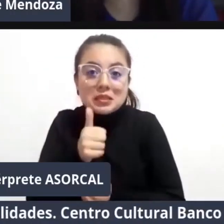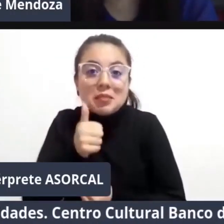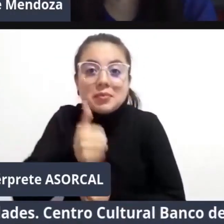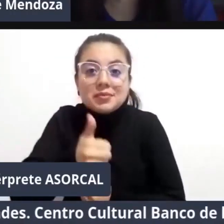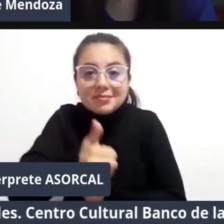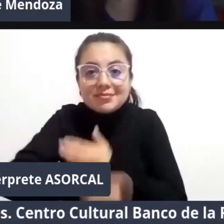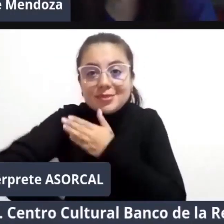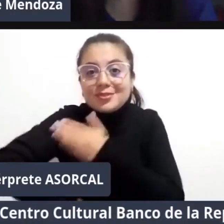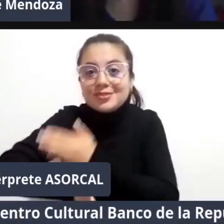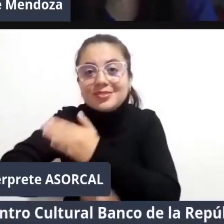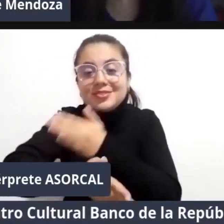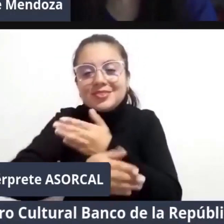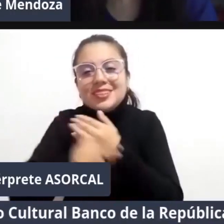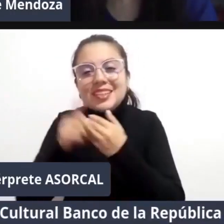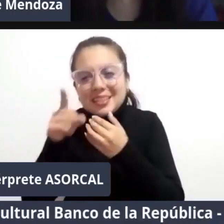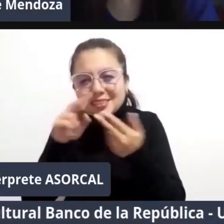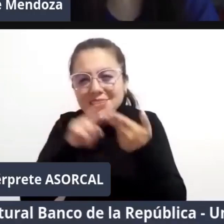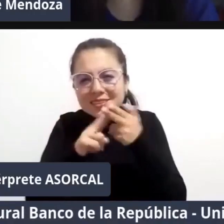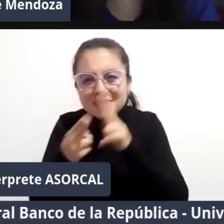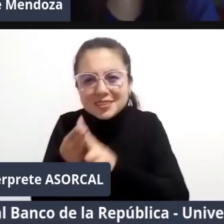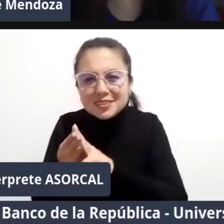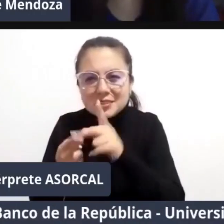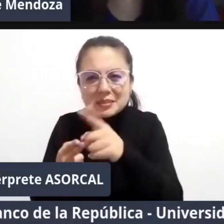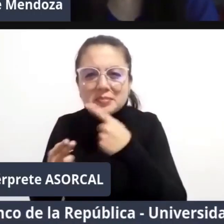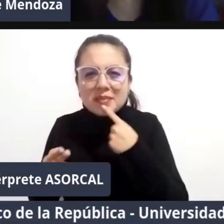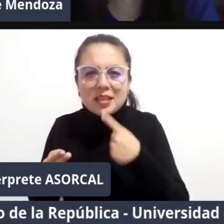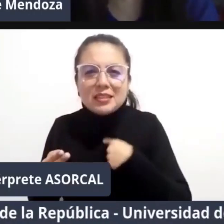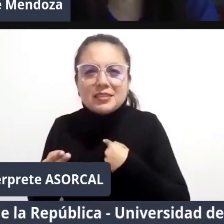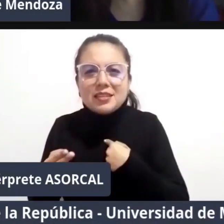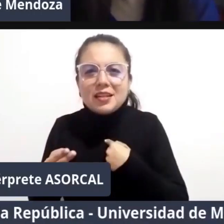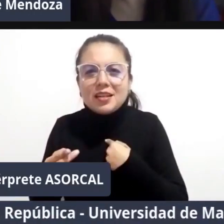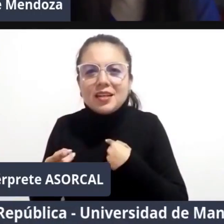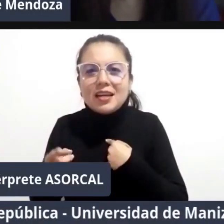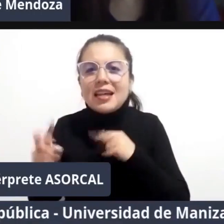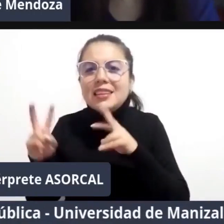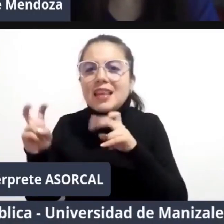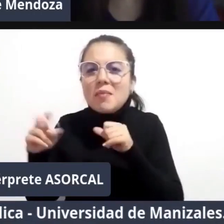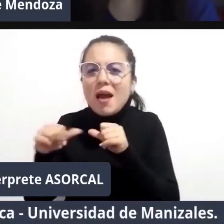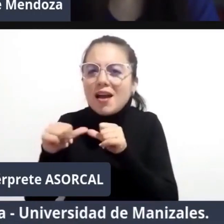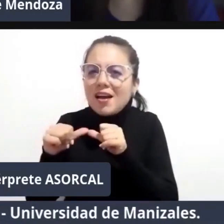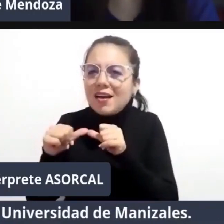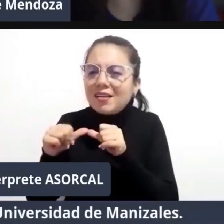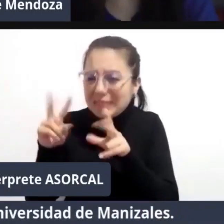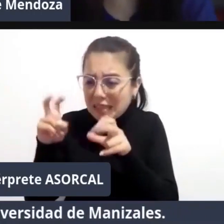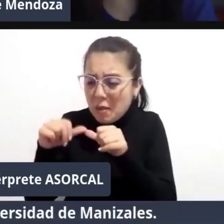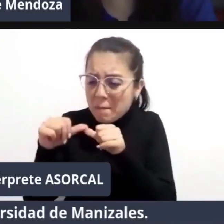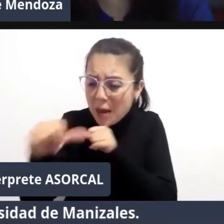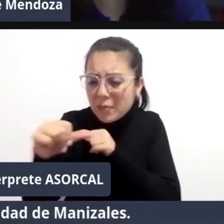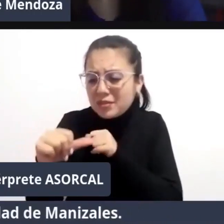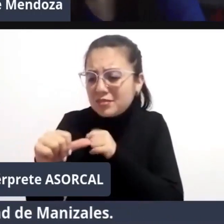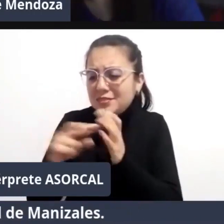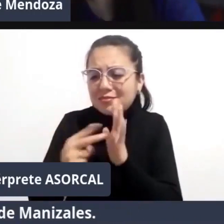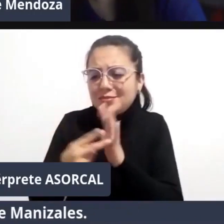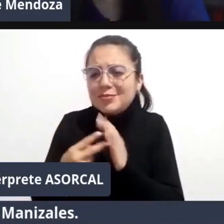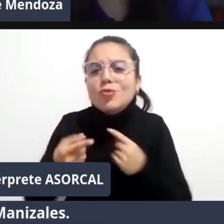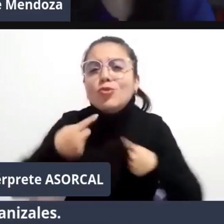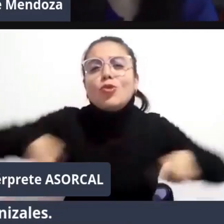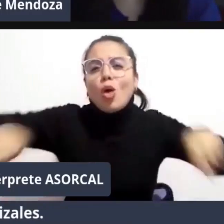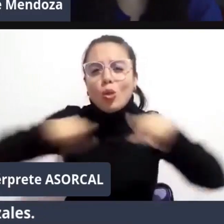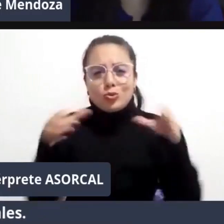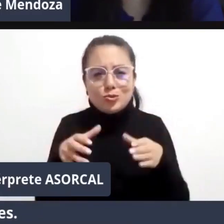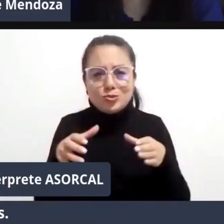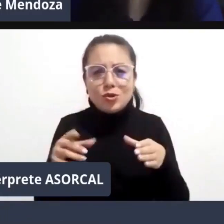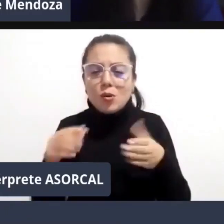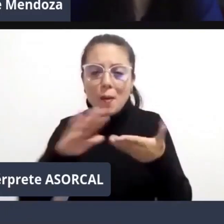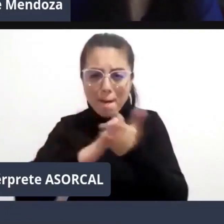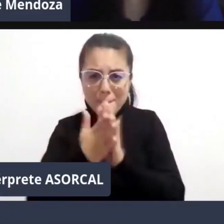a eso último que usted señala de un tema permanente y que es de todos. Es decir, esto no es ni de un grupo político,